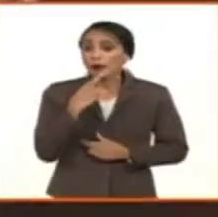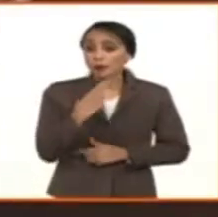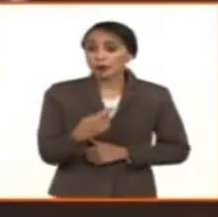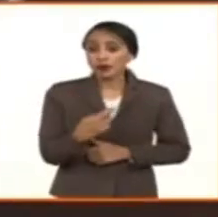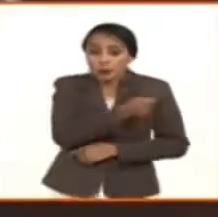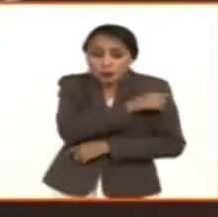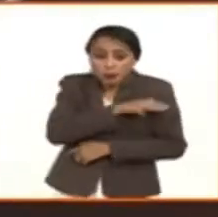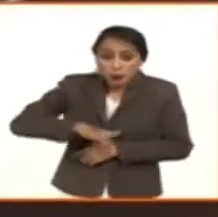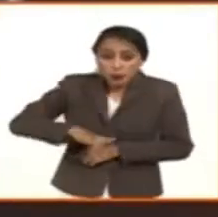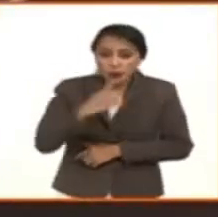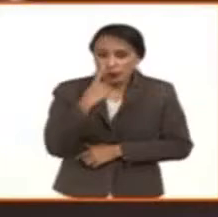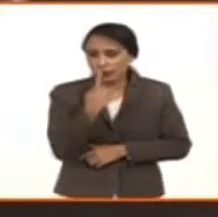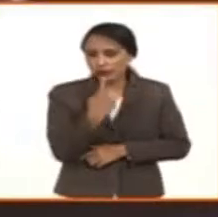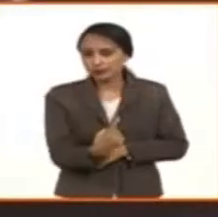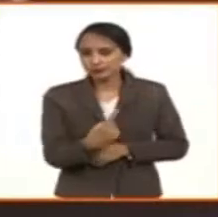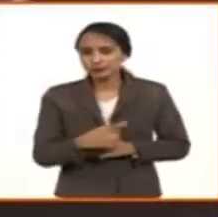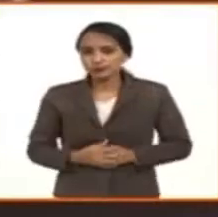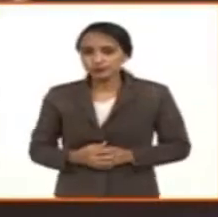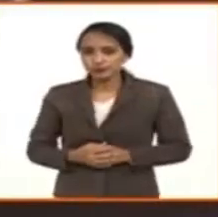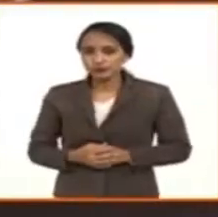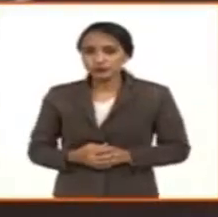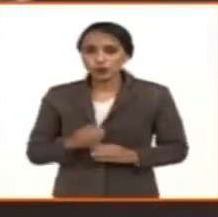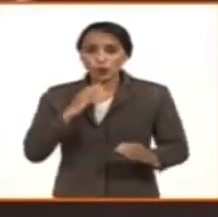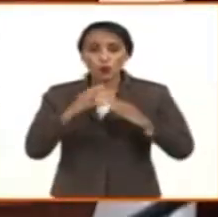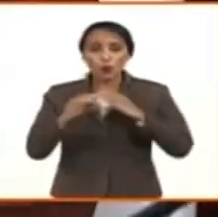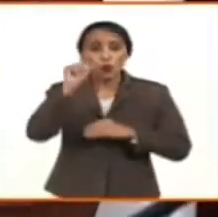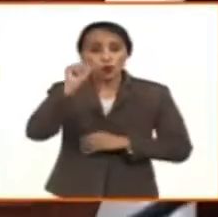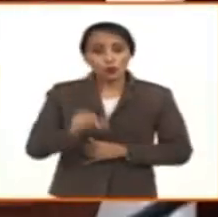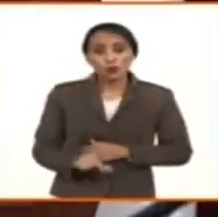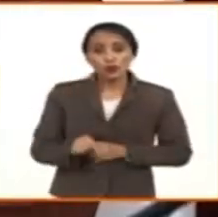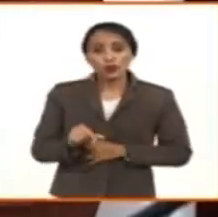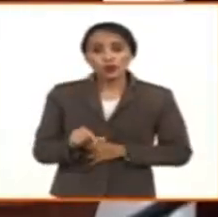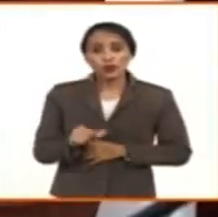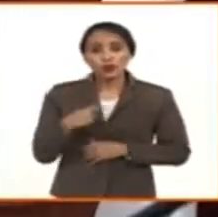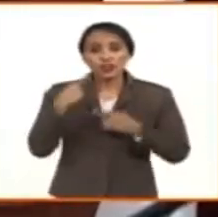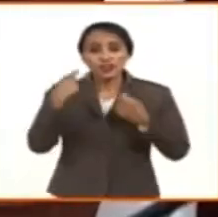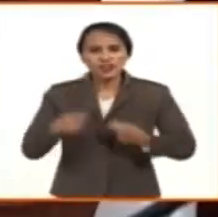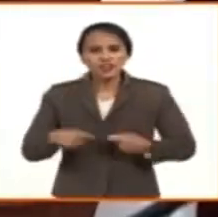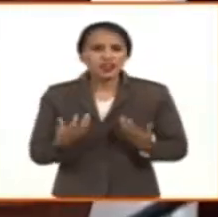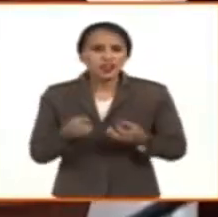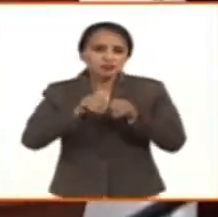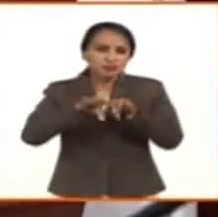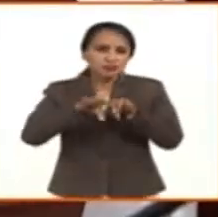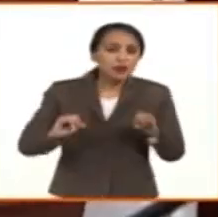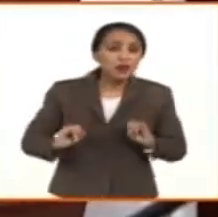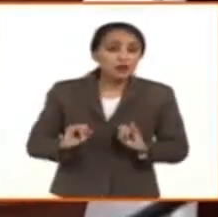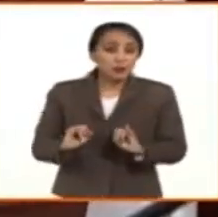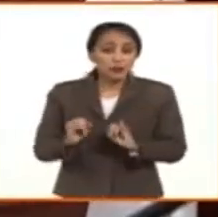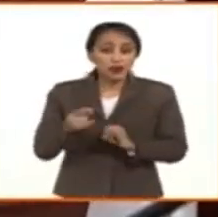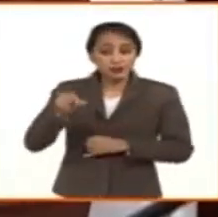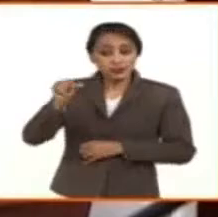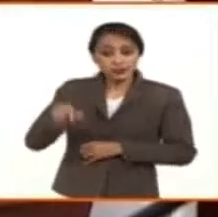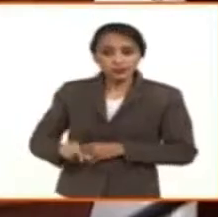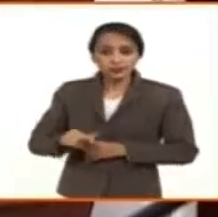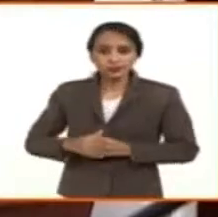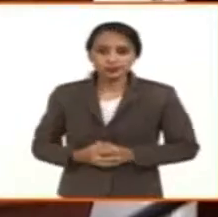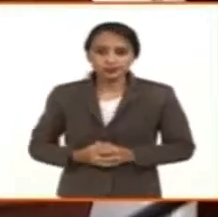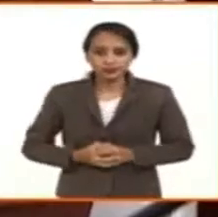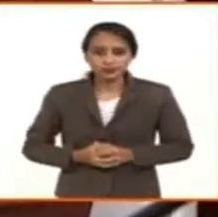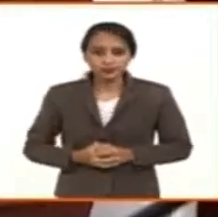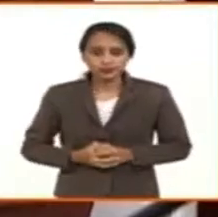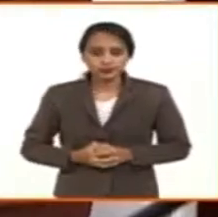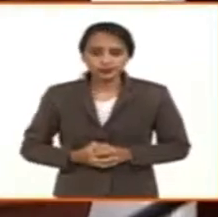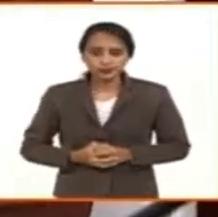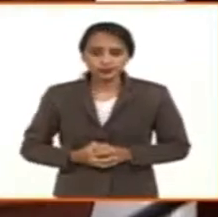y cuál es el deber los comunicadores y los luchadores sociales sino darle plataforma y darle voz a esas luchas creo que hay muchos